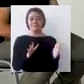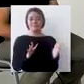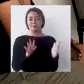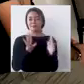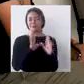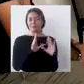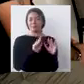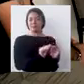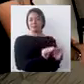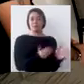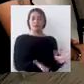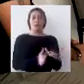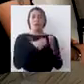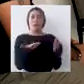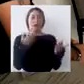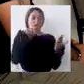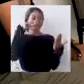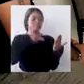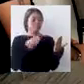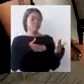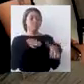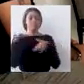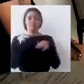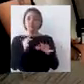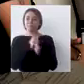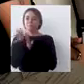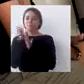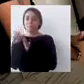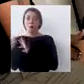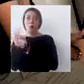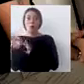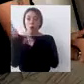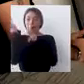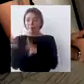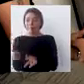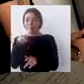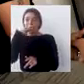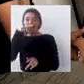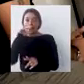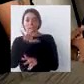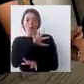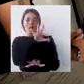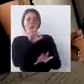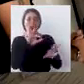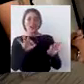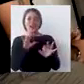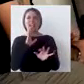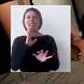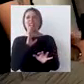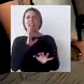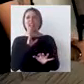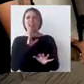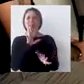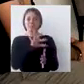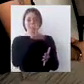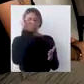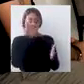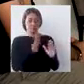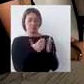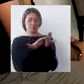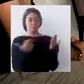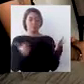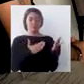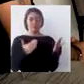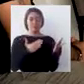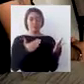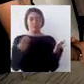contar. O también a permitir que el niño, la niña, eligiera si se leía o no esa historia. Entonces, recuerdo